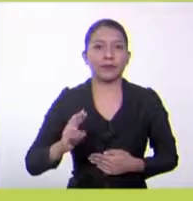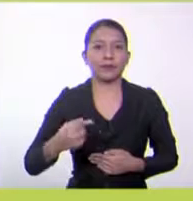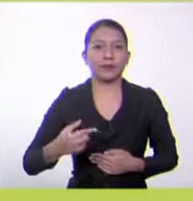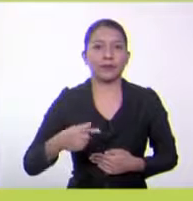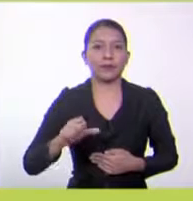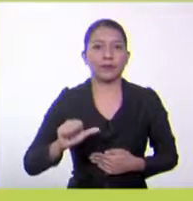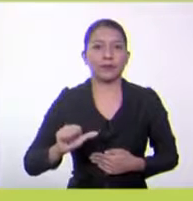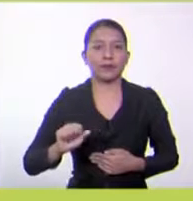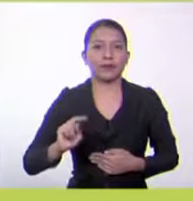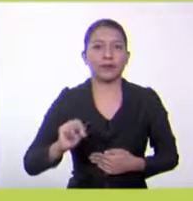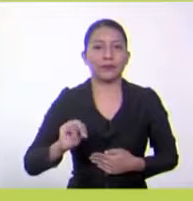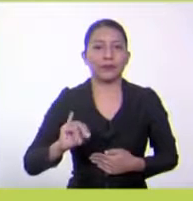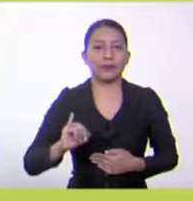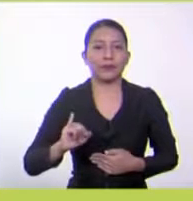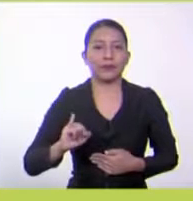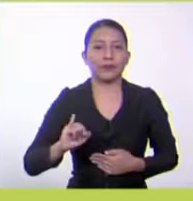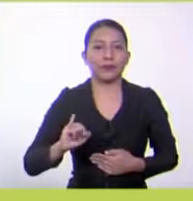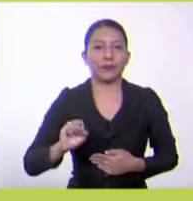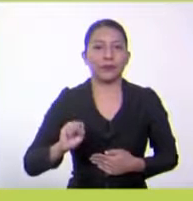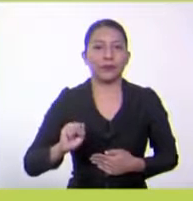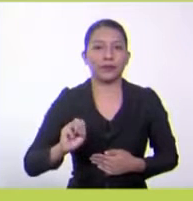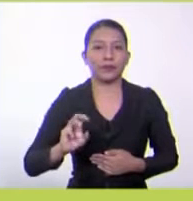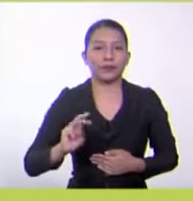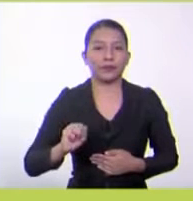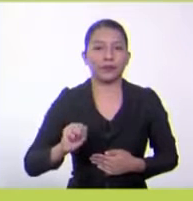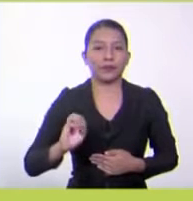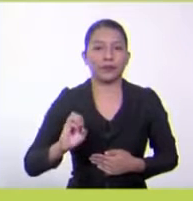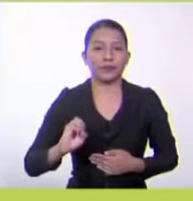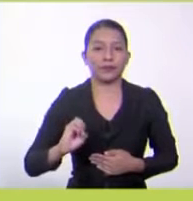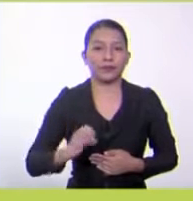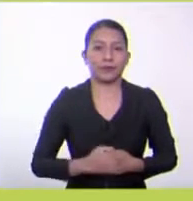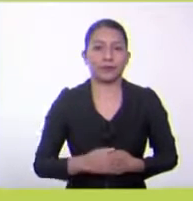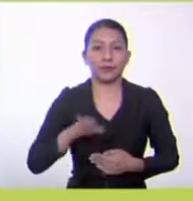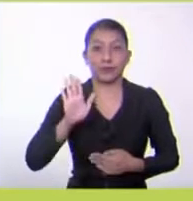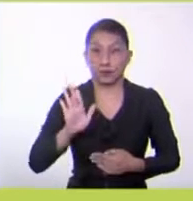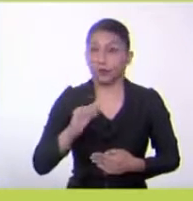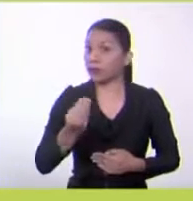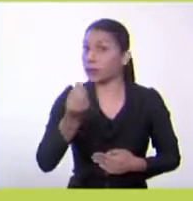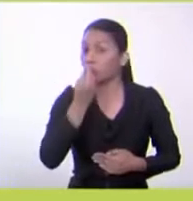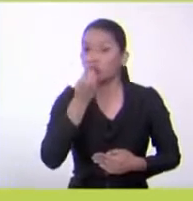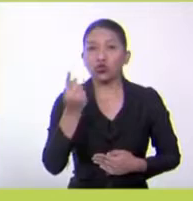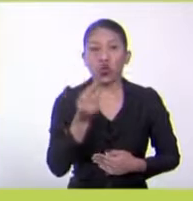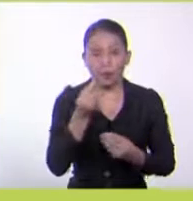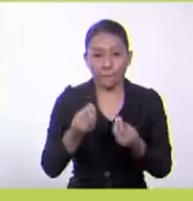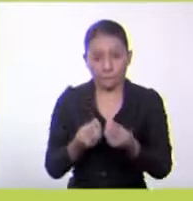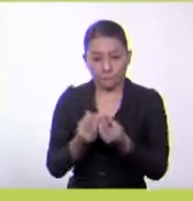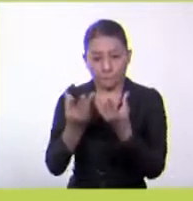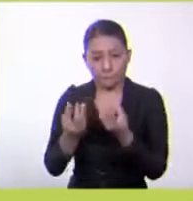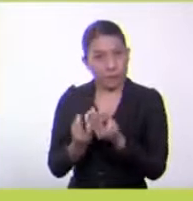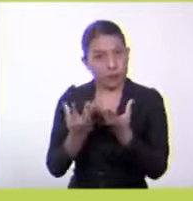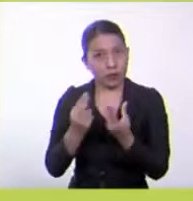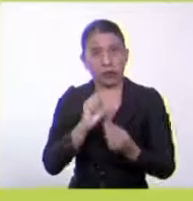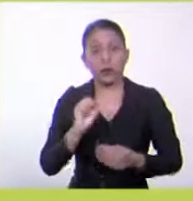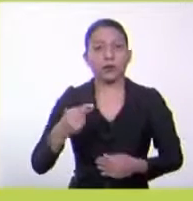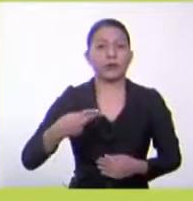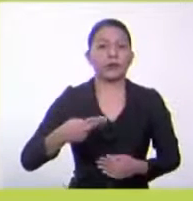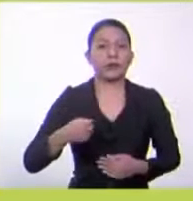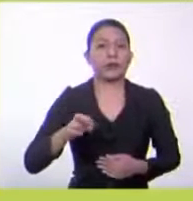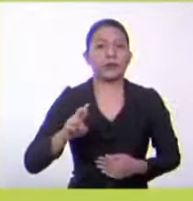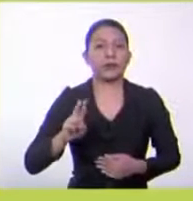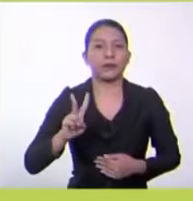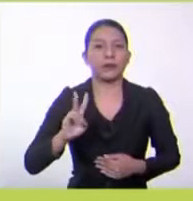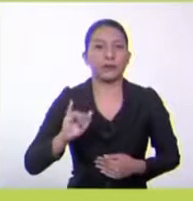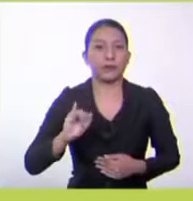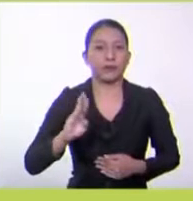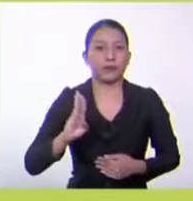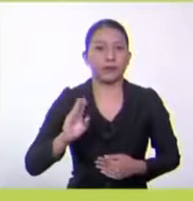Organismo. Sí, un organismo se alimenta solo de plantas, se llama herbívoro. Cuando